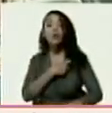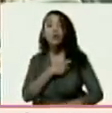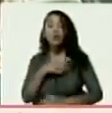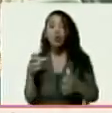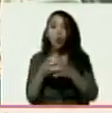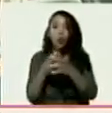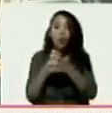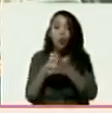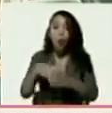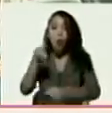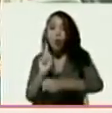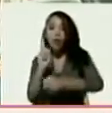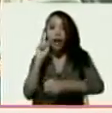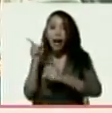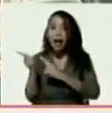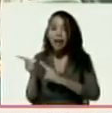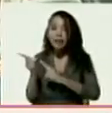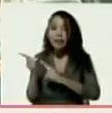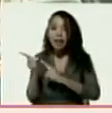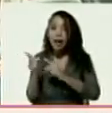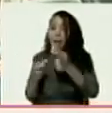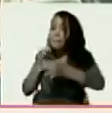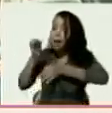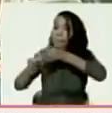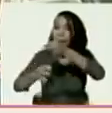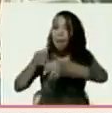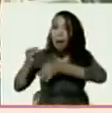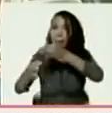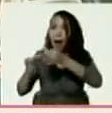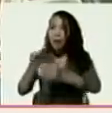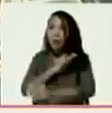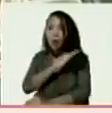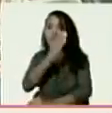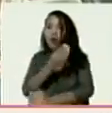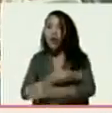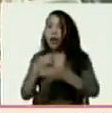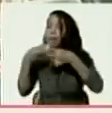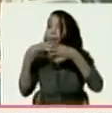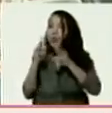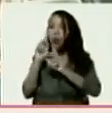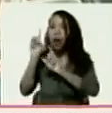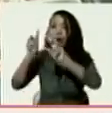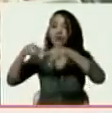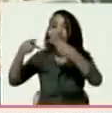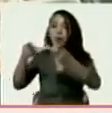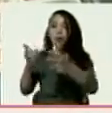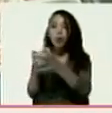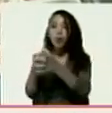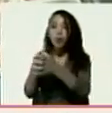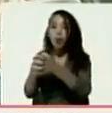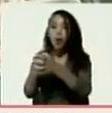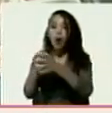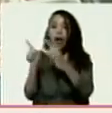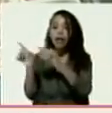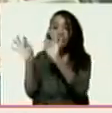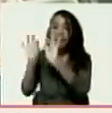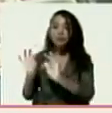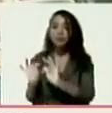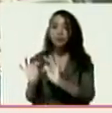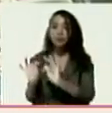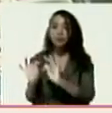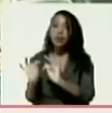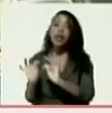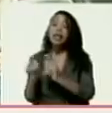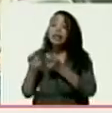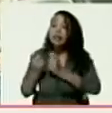que pudiera dar cuenta al resto de los poderes públicos de la nueva directiva como parte de una